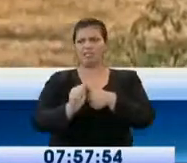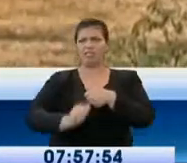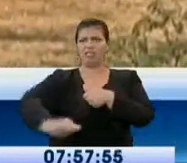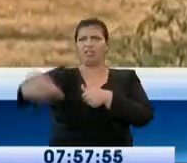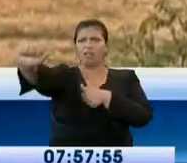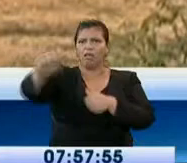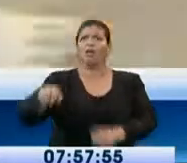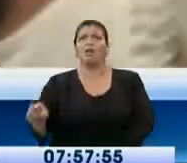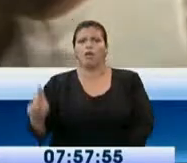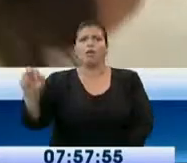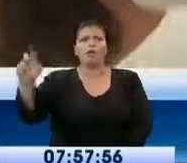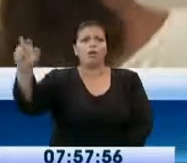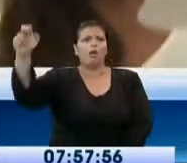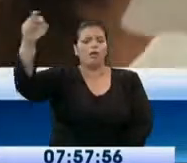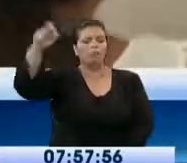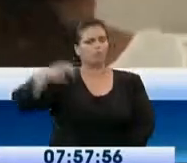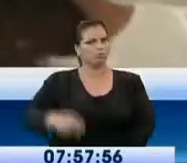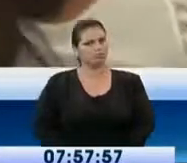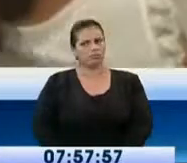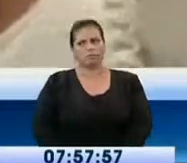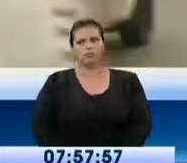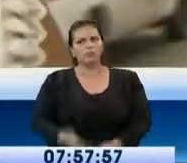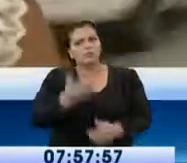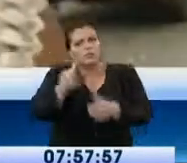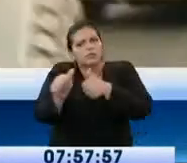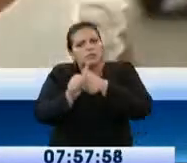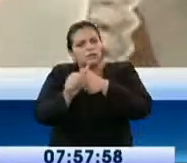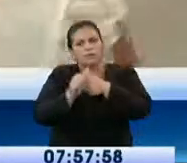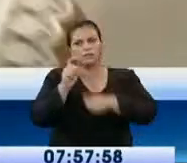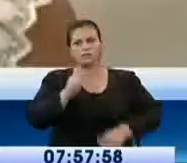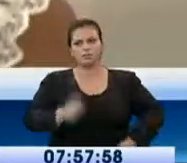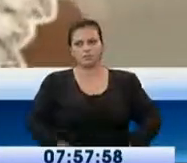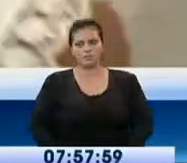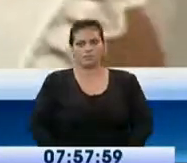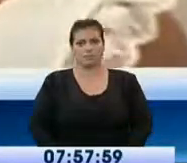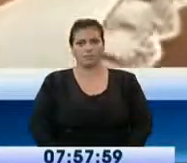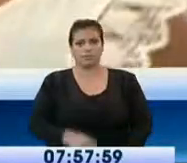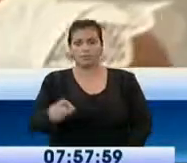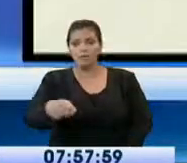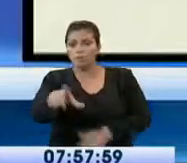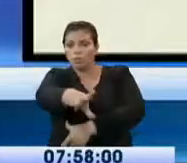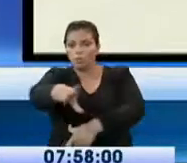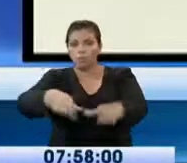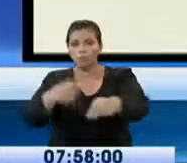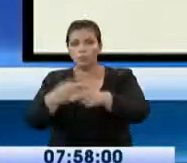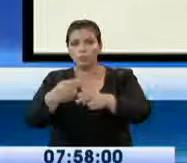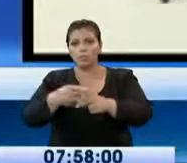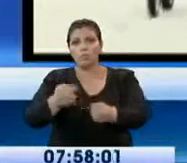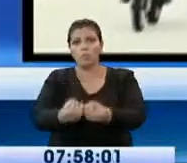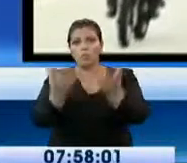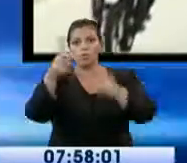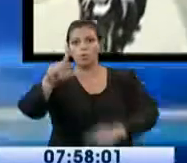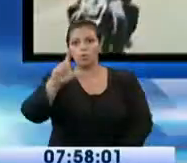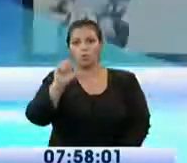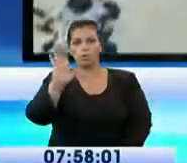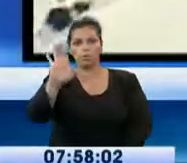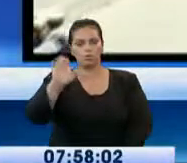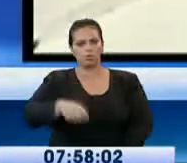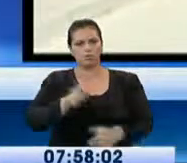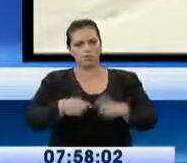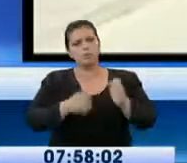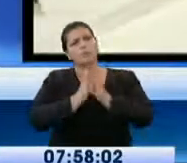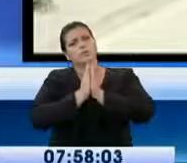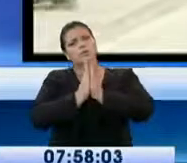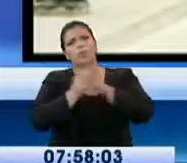los habitantes de Mucholote es urgente, pues dicen que a diario arriesgan sus vidas. Esperar en el momento en el que menos hayan carros